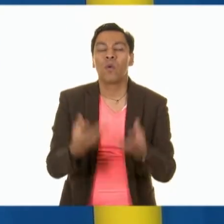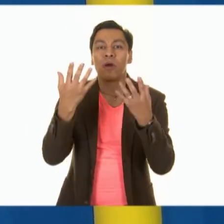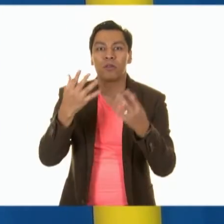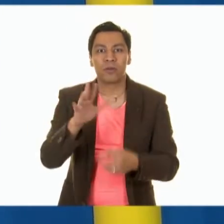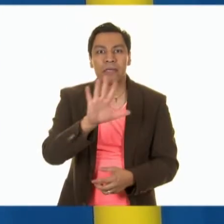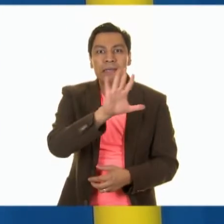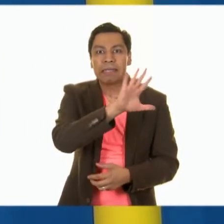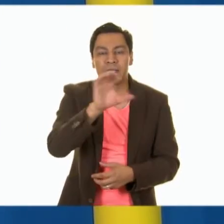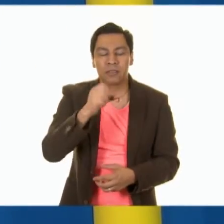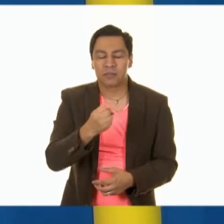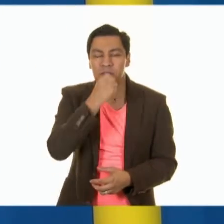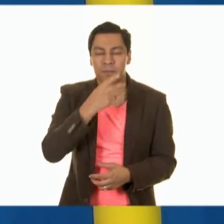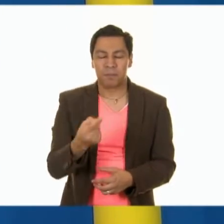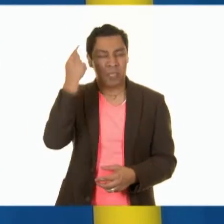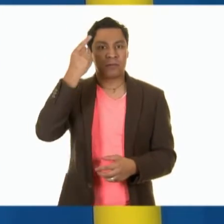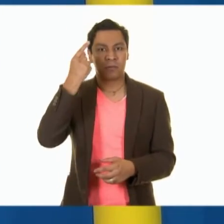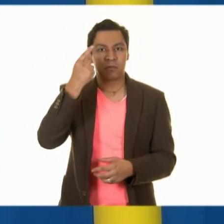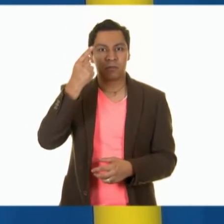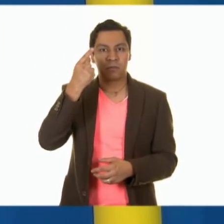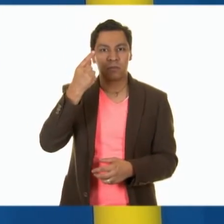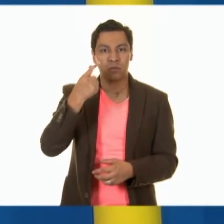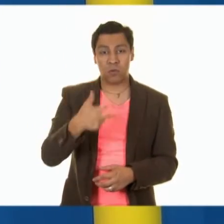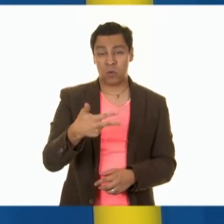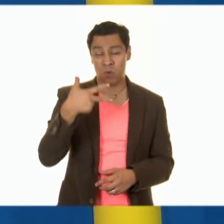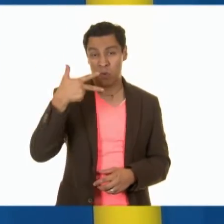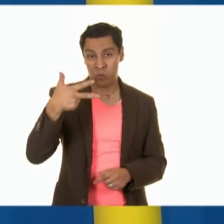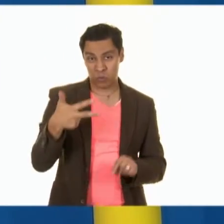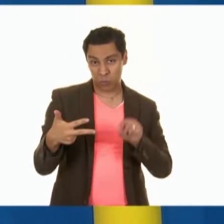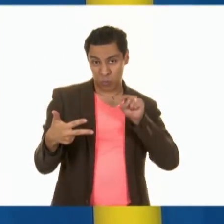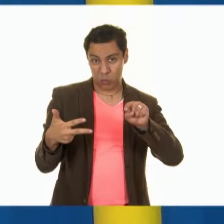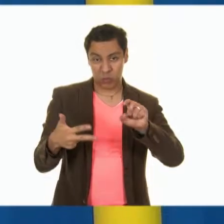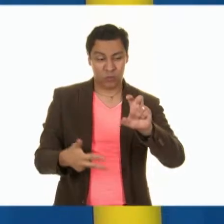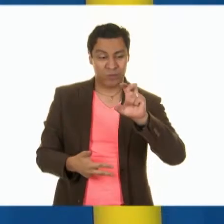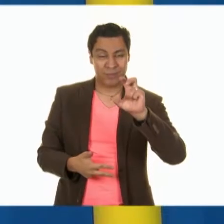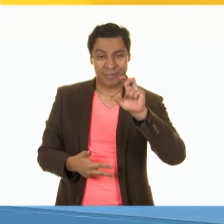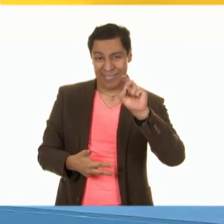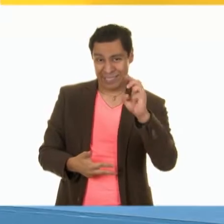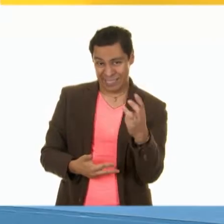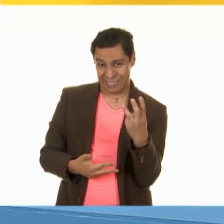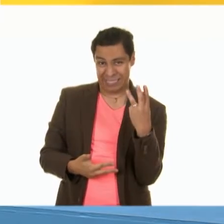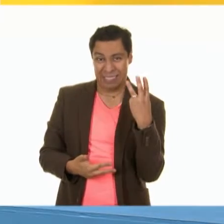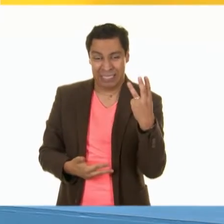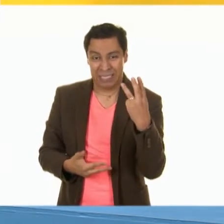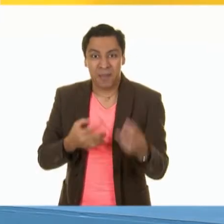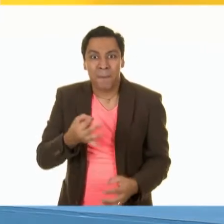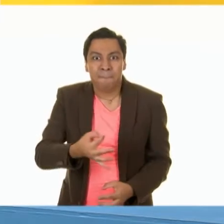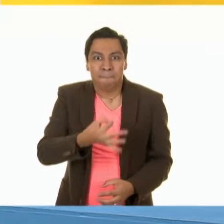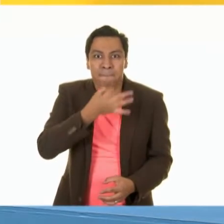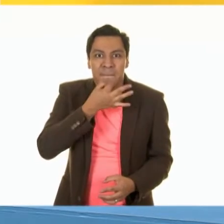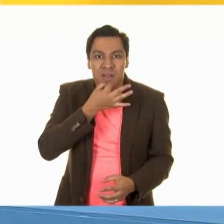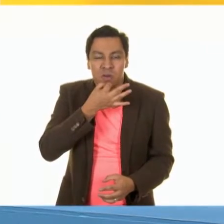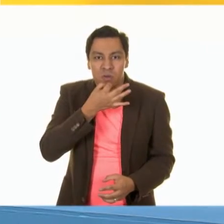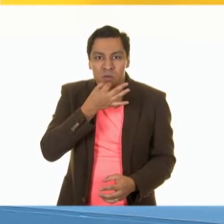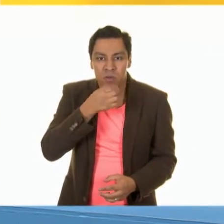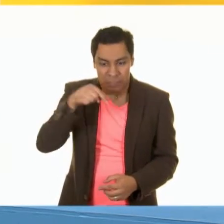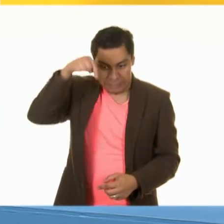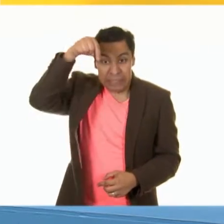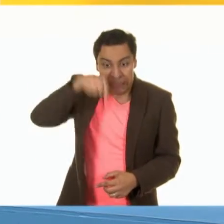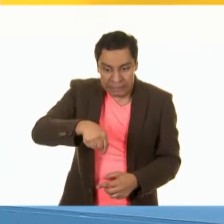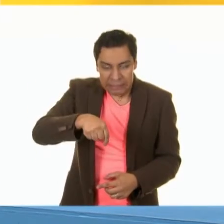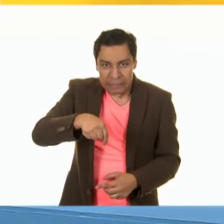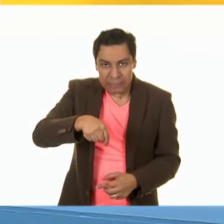conversión, es decir, unos 8.33 minutos. ¡Wow! Eso sí que es